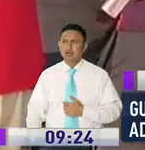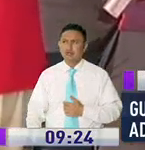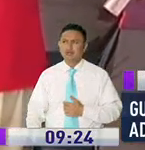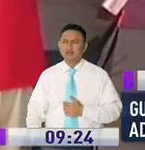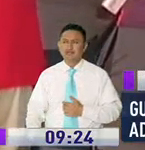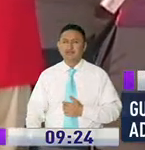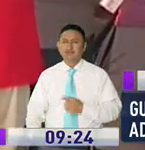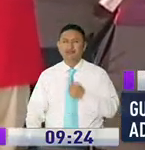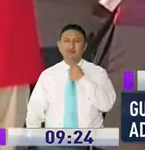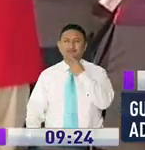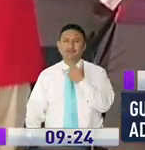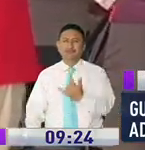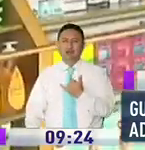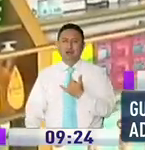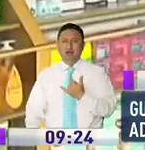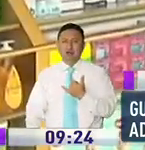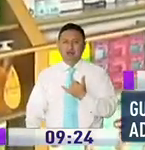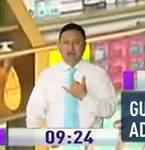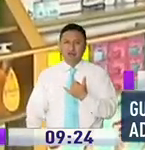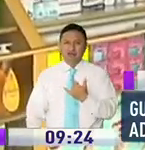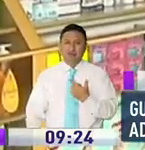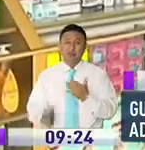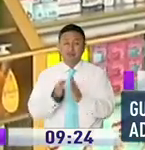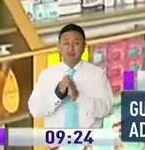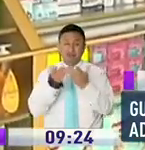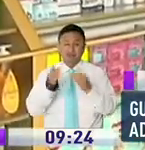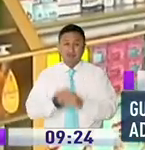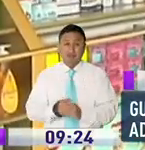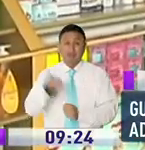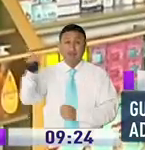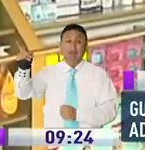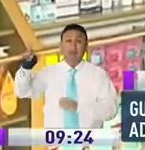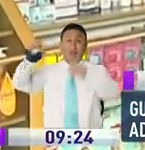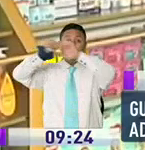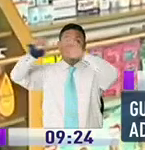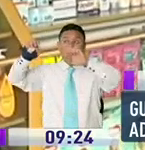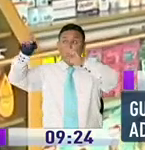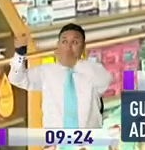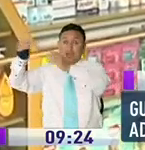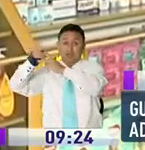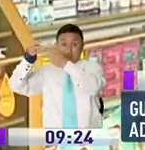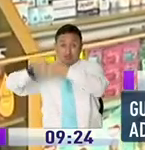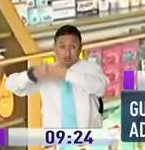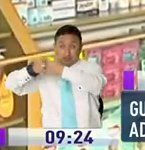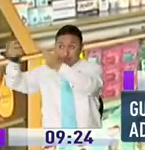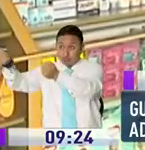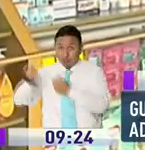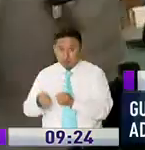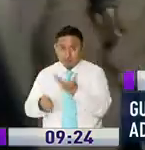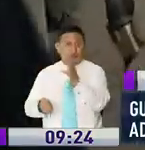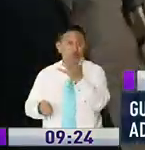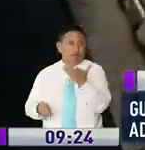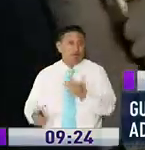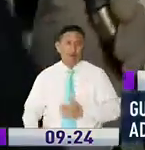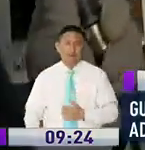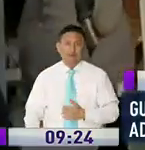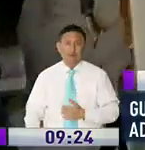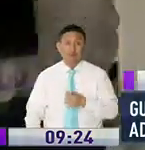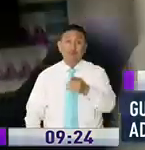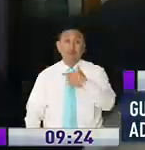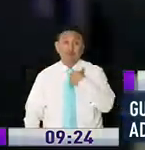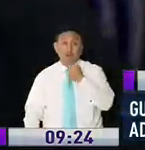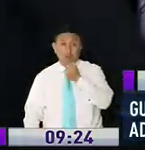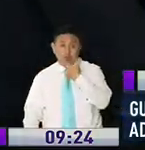aseguran que han realizado ya sus pedidos, pero que son los proveedores quienes no están entregando a tiempo. ¿Cuentan con